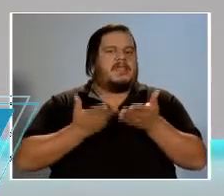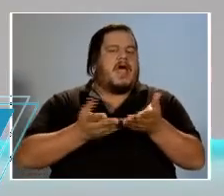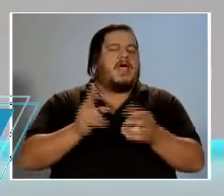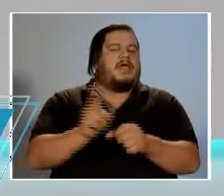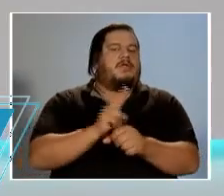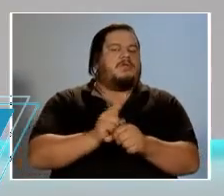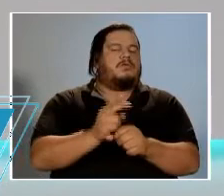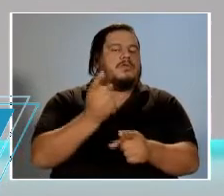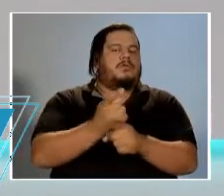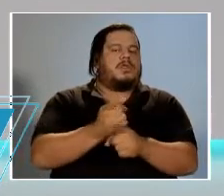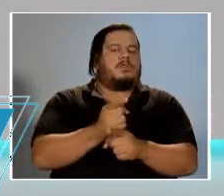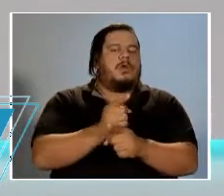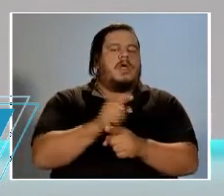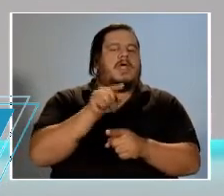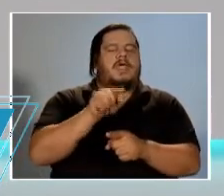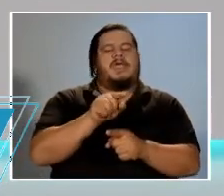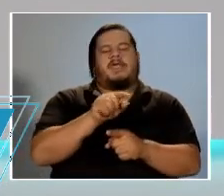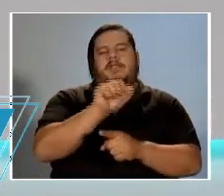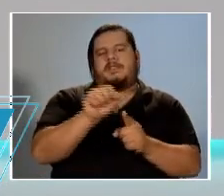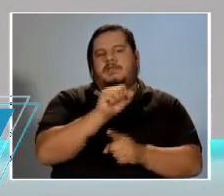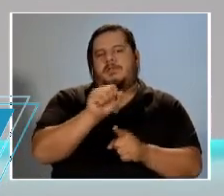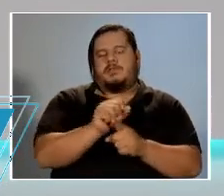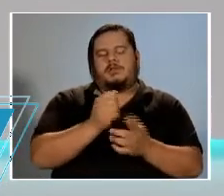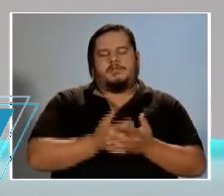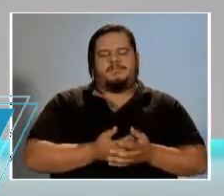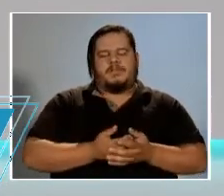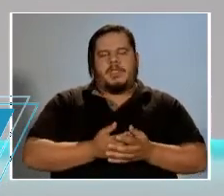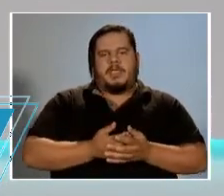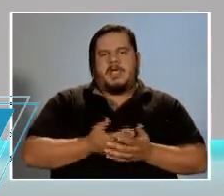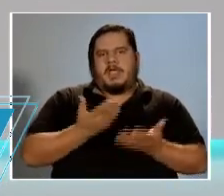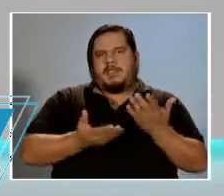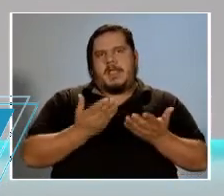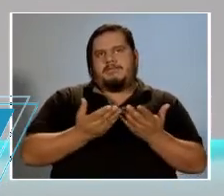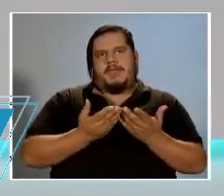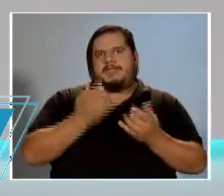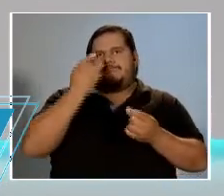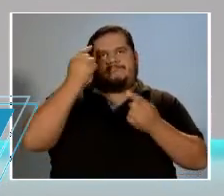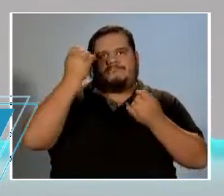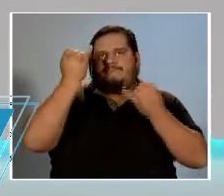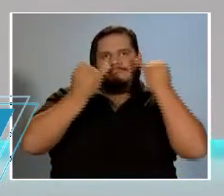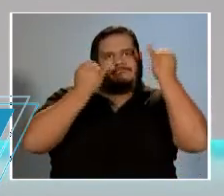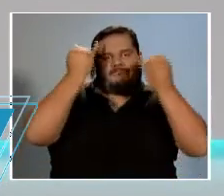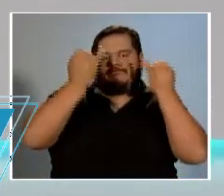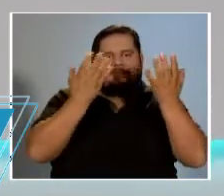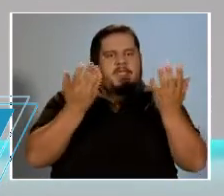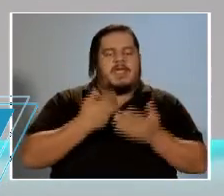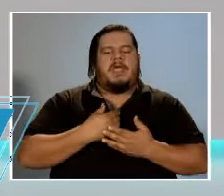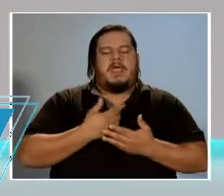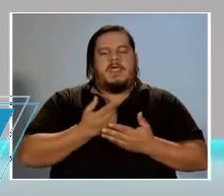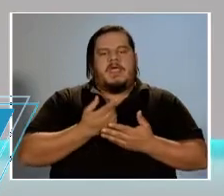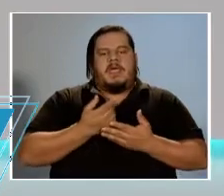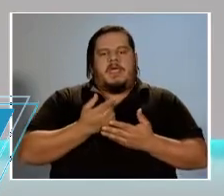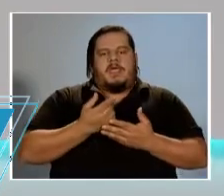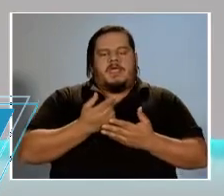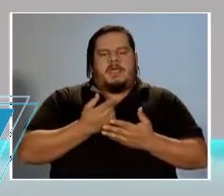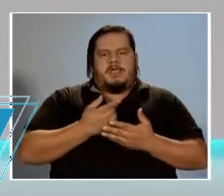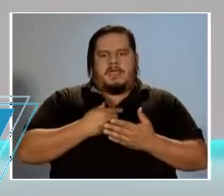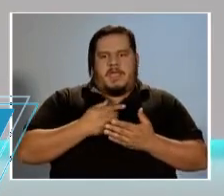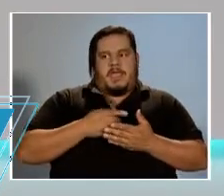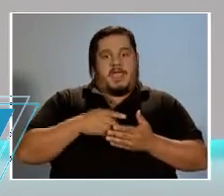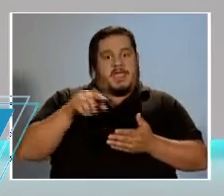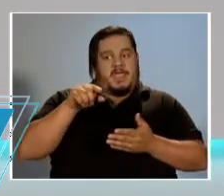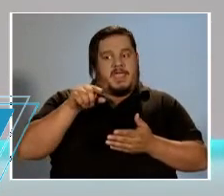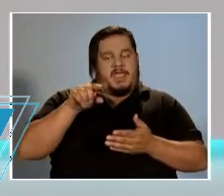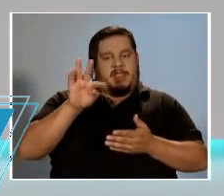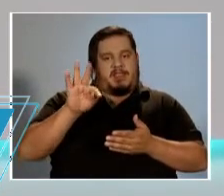este tipo de circunstancias. Podría uno hipotetizar que de lo que se trata es que el órgano, y como lo señalaba